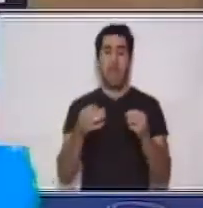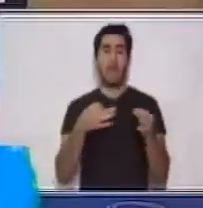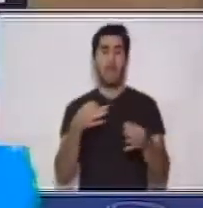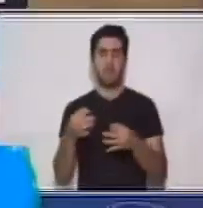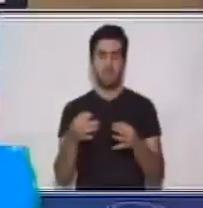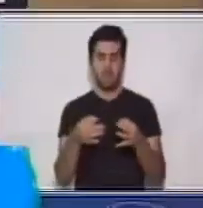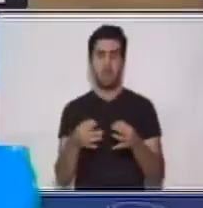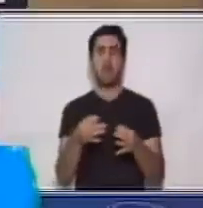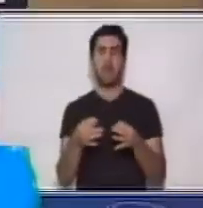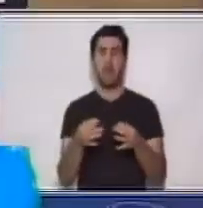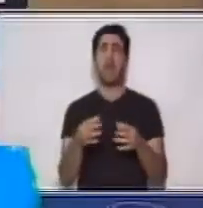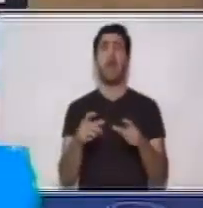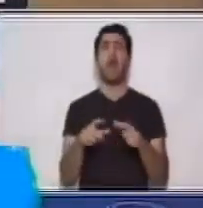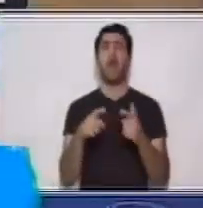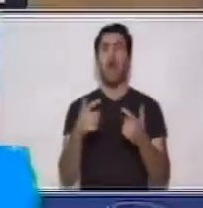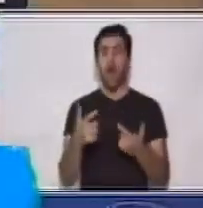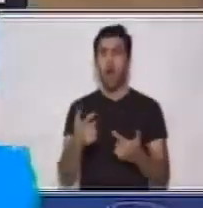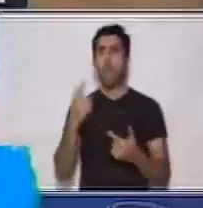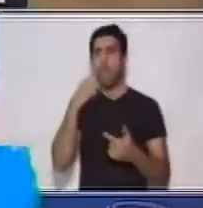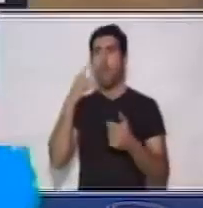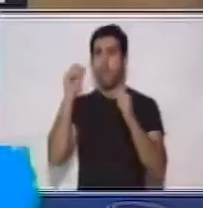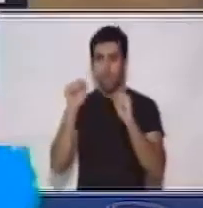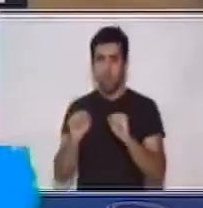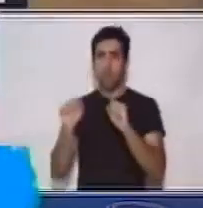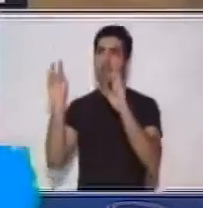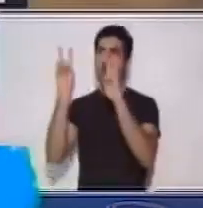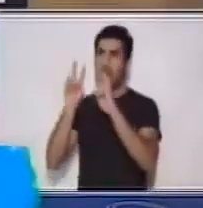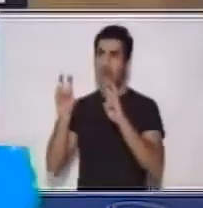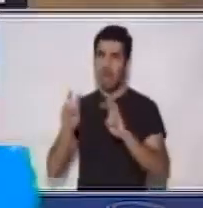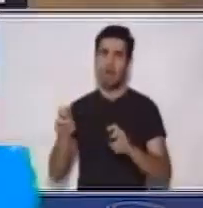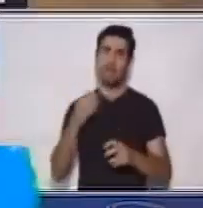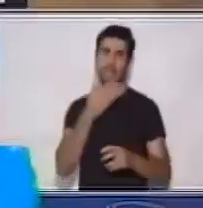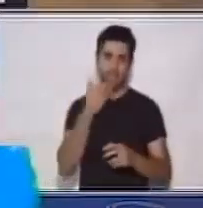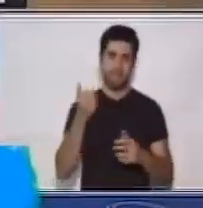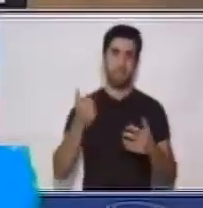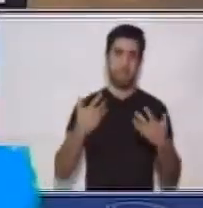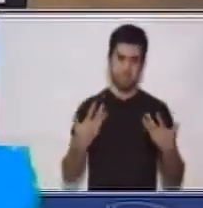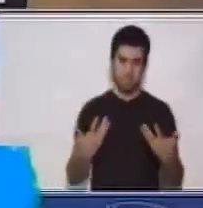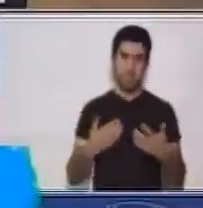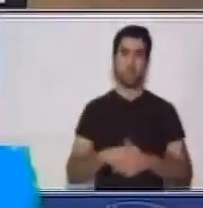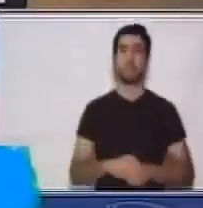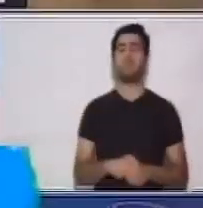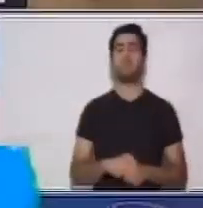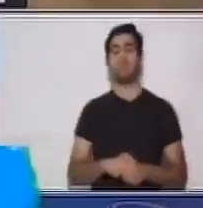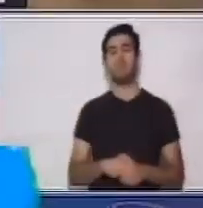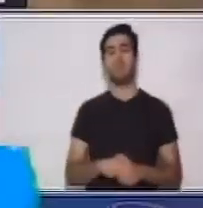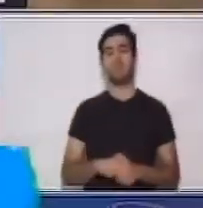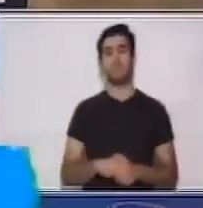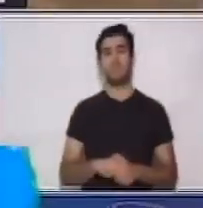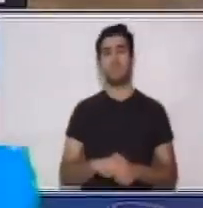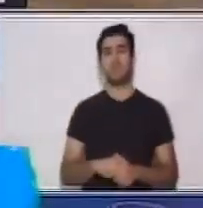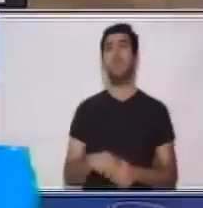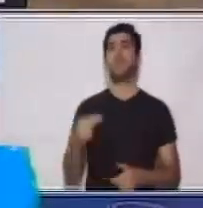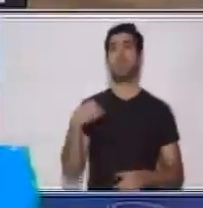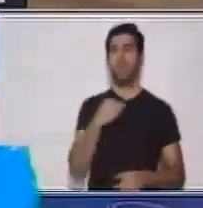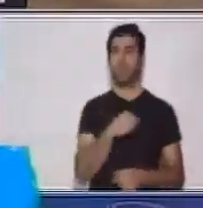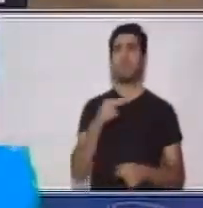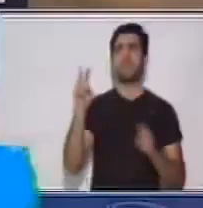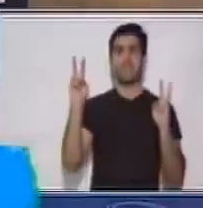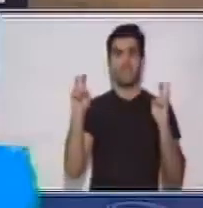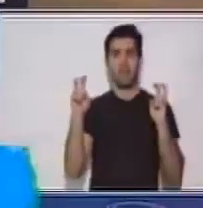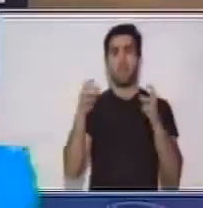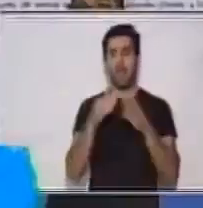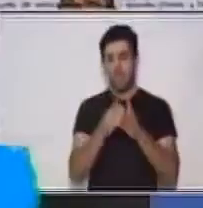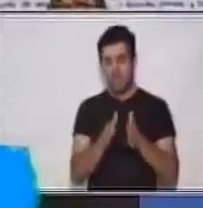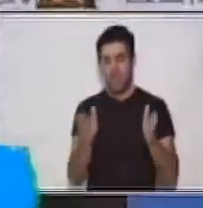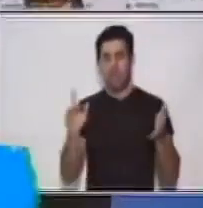a qué corresponde y más adelante poder analizarla mejor. Así que ve escribiendo esas características. Vamos a hablar de manera general de